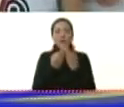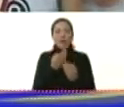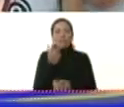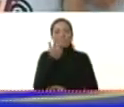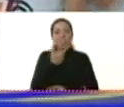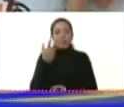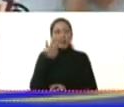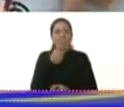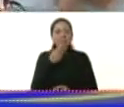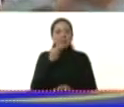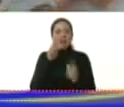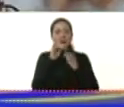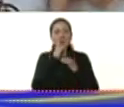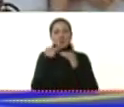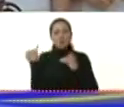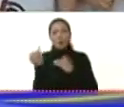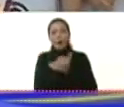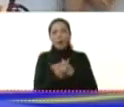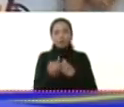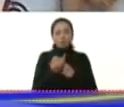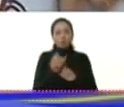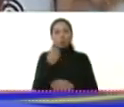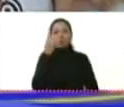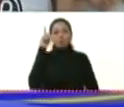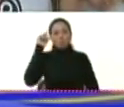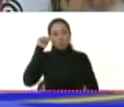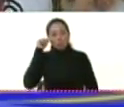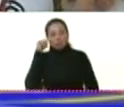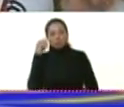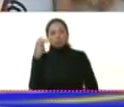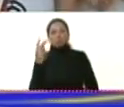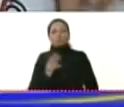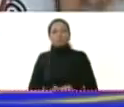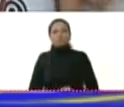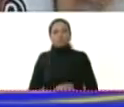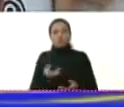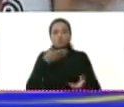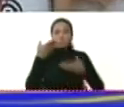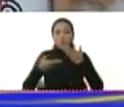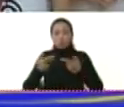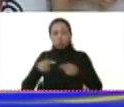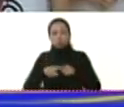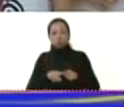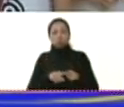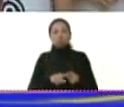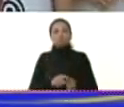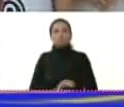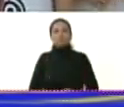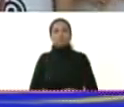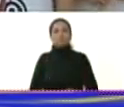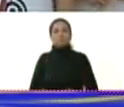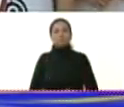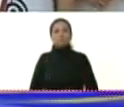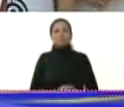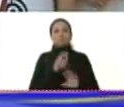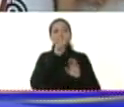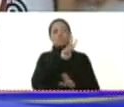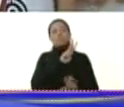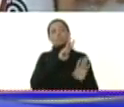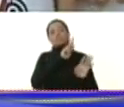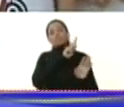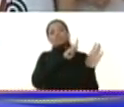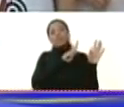3 habitaciones, 2 baños, sala, cocina, comedor, 62 metros cuadrados.